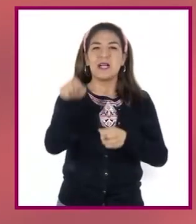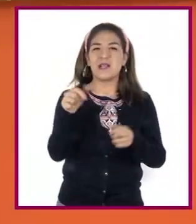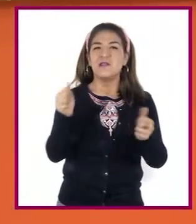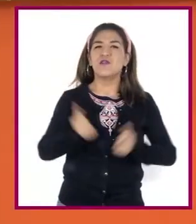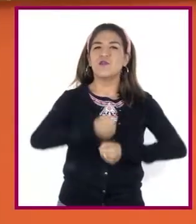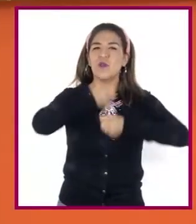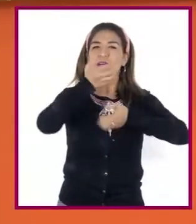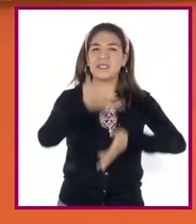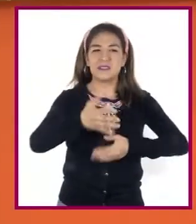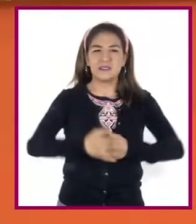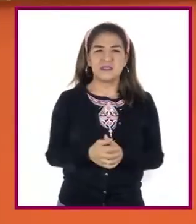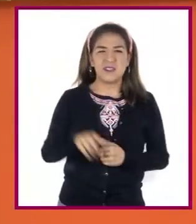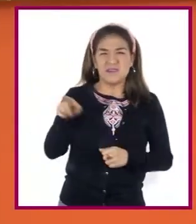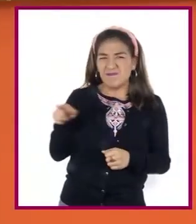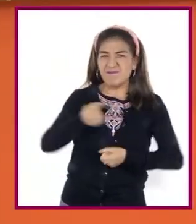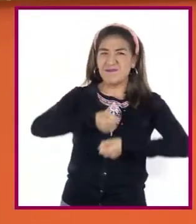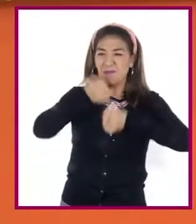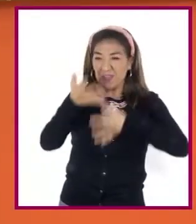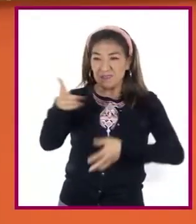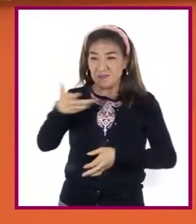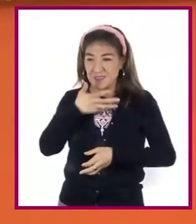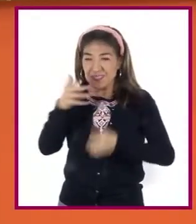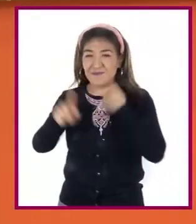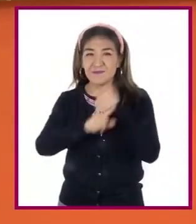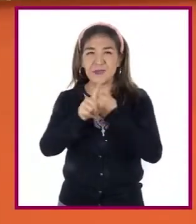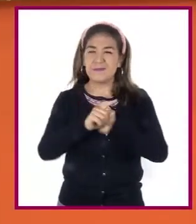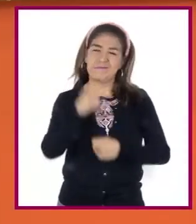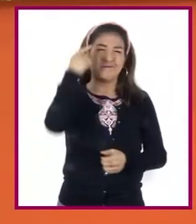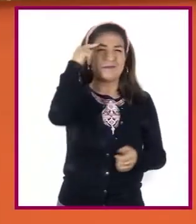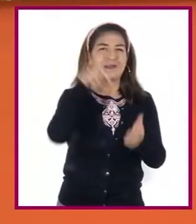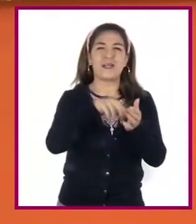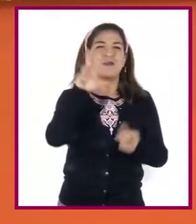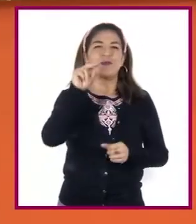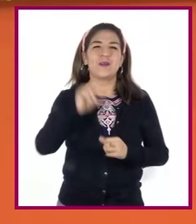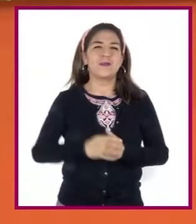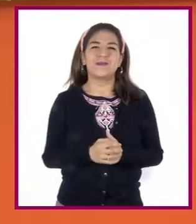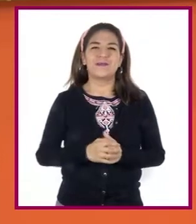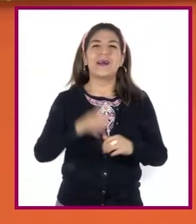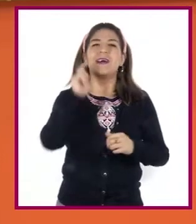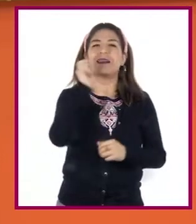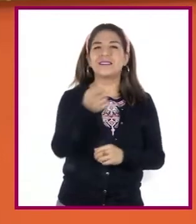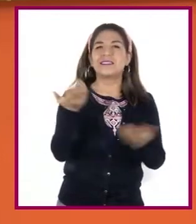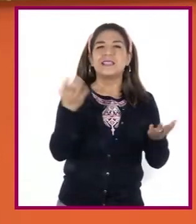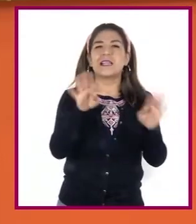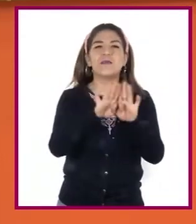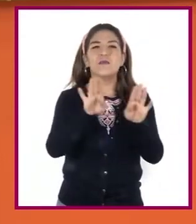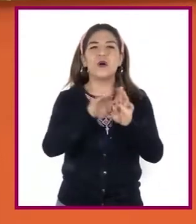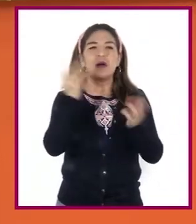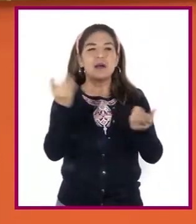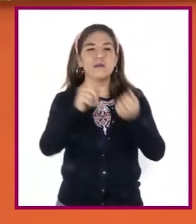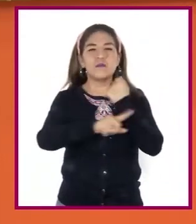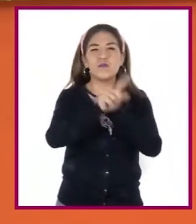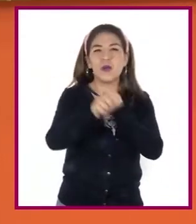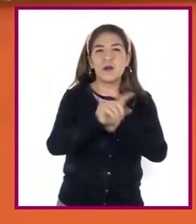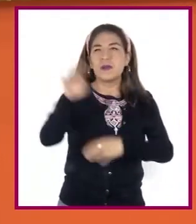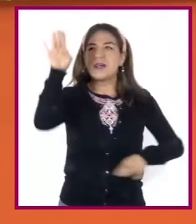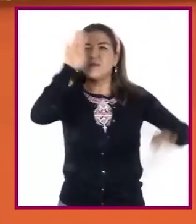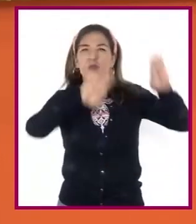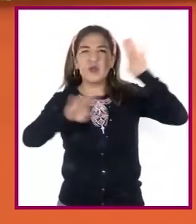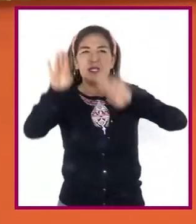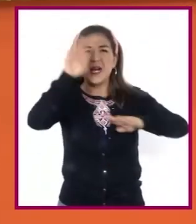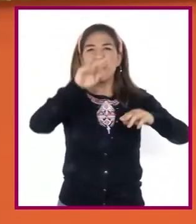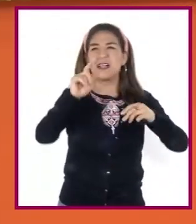poesía. ¿Con la poesía? No creo. Eso es como tener un problema con las nubes o con las montañas. A